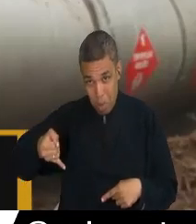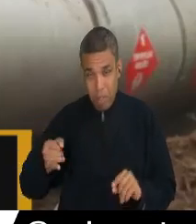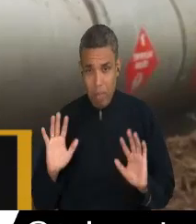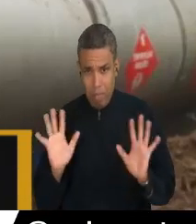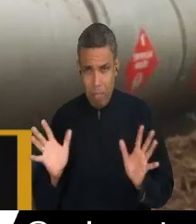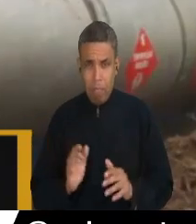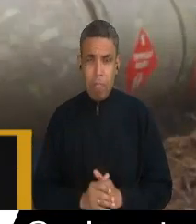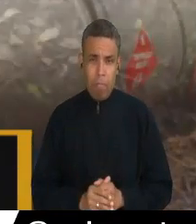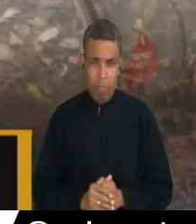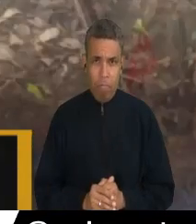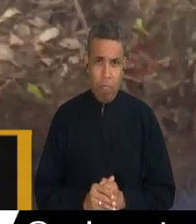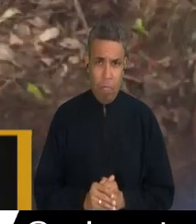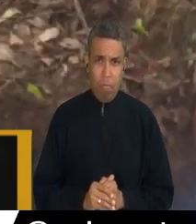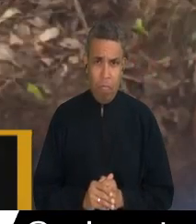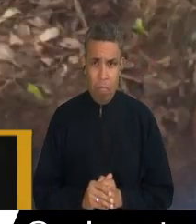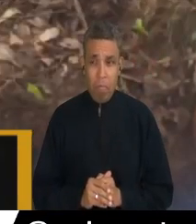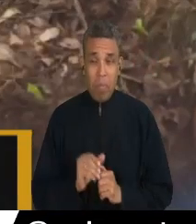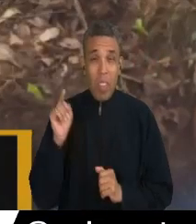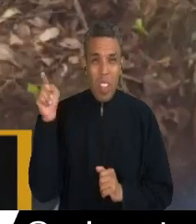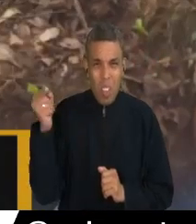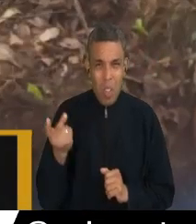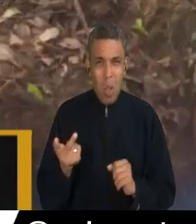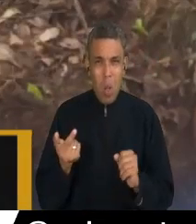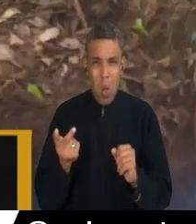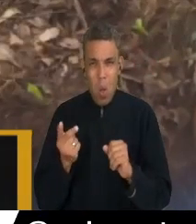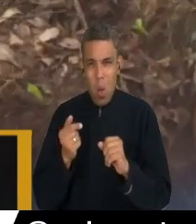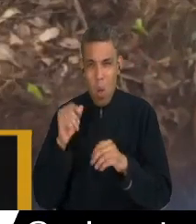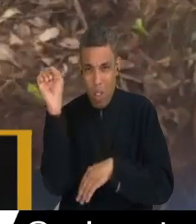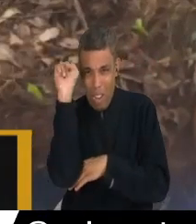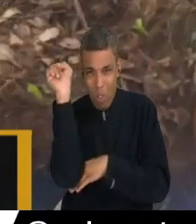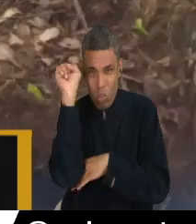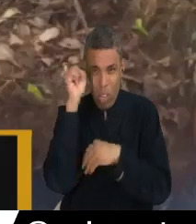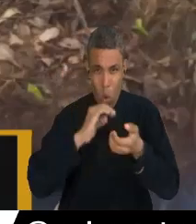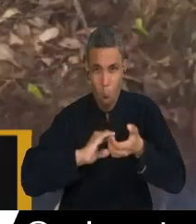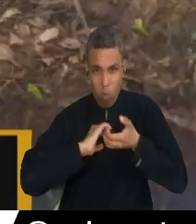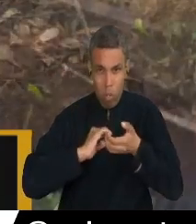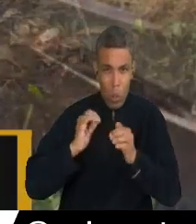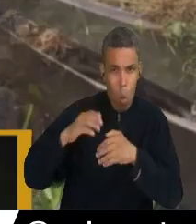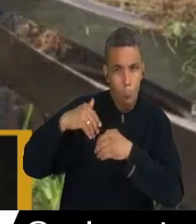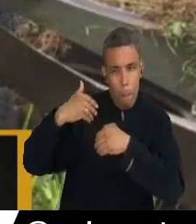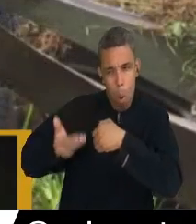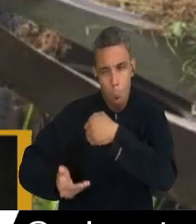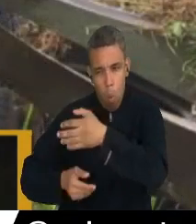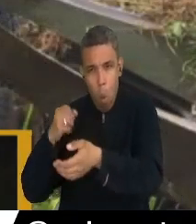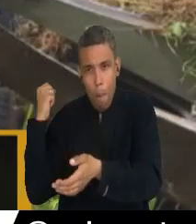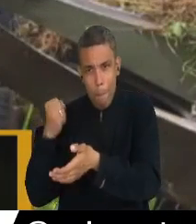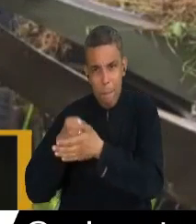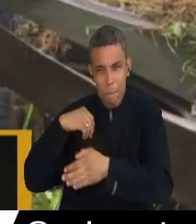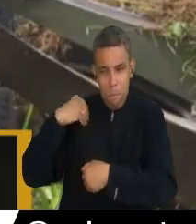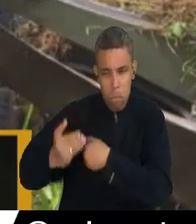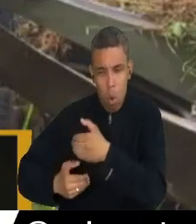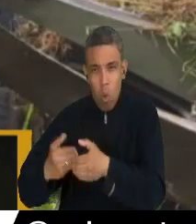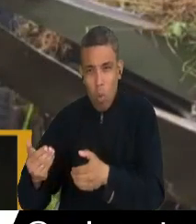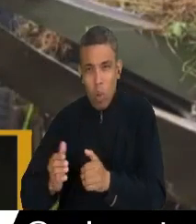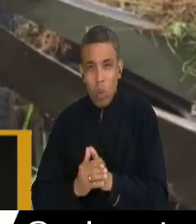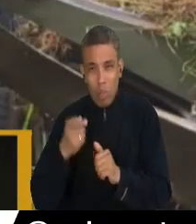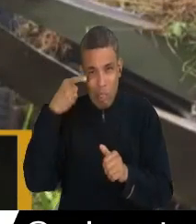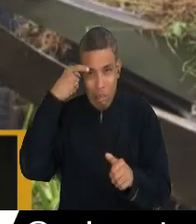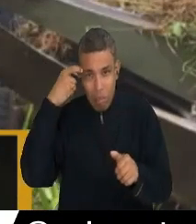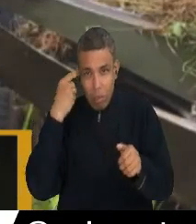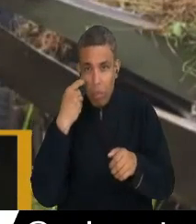implementaran el respectivo plan de contingencias contra derrame de hidrocarburos. Y estuvimos presentes y verificando la afectación ambiental que